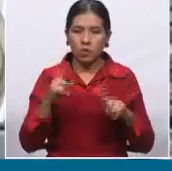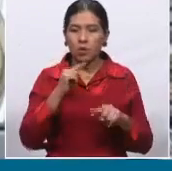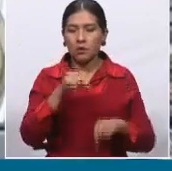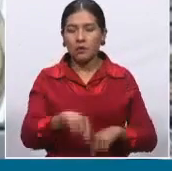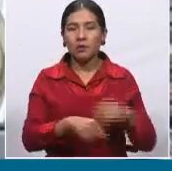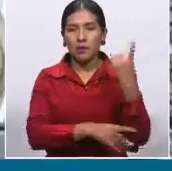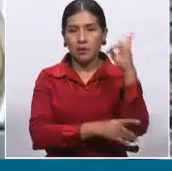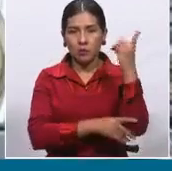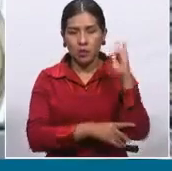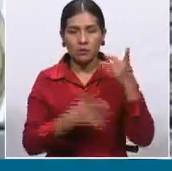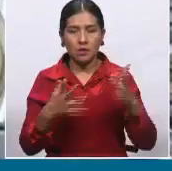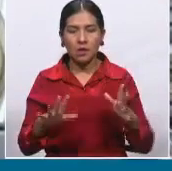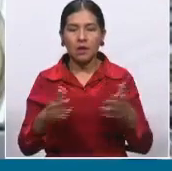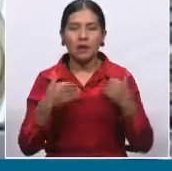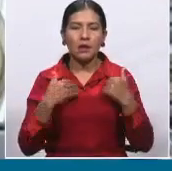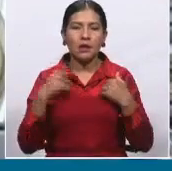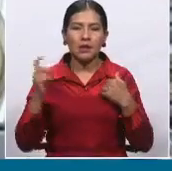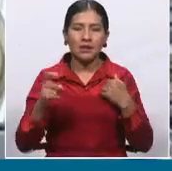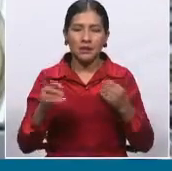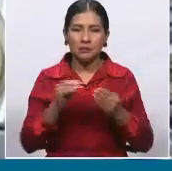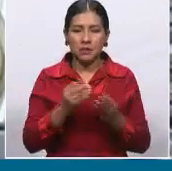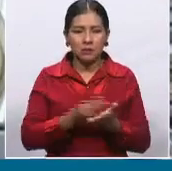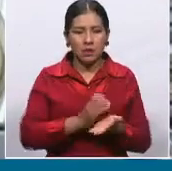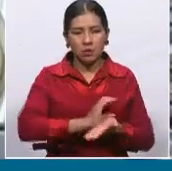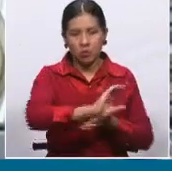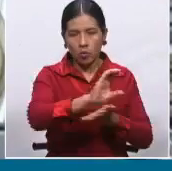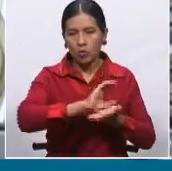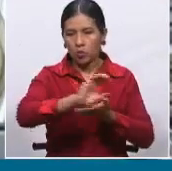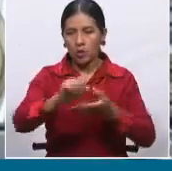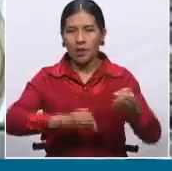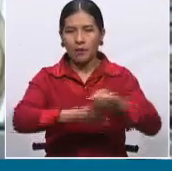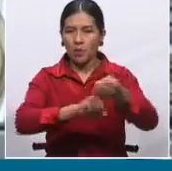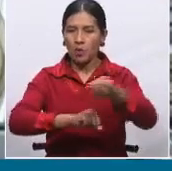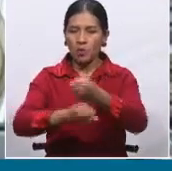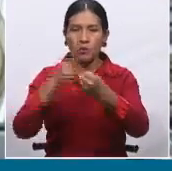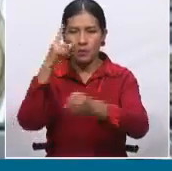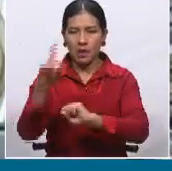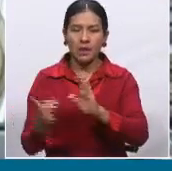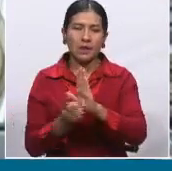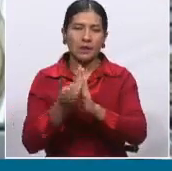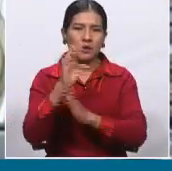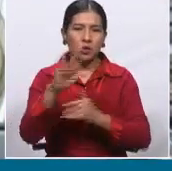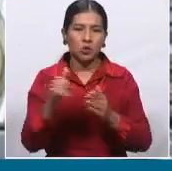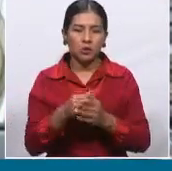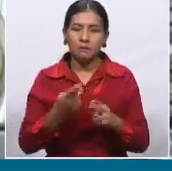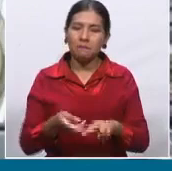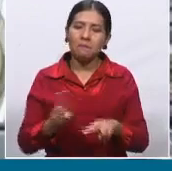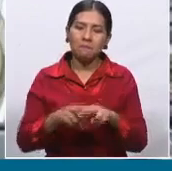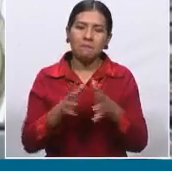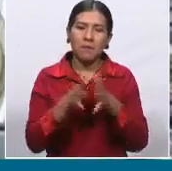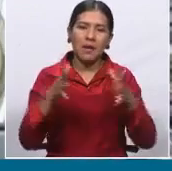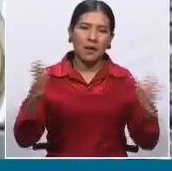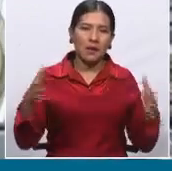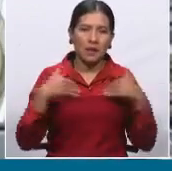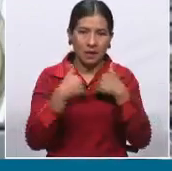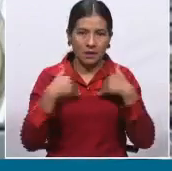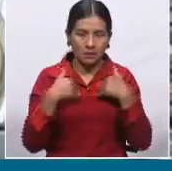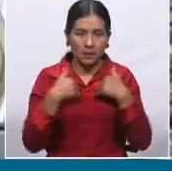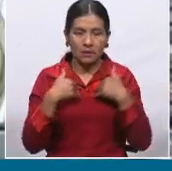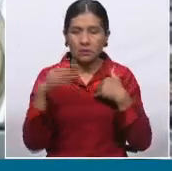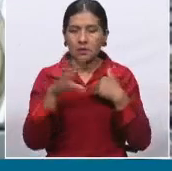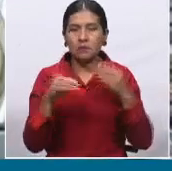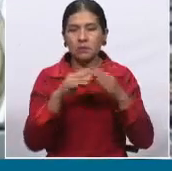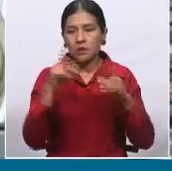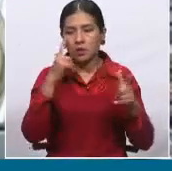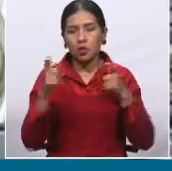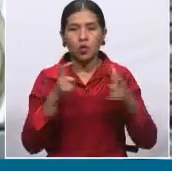Bolivia se requiera hacer inversiones en lo que es el repoblamiento, el incremento poblacional tanto